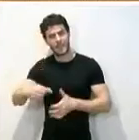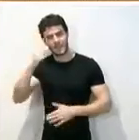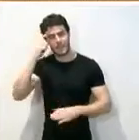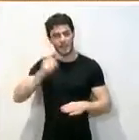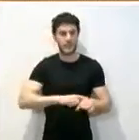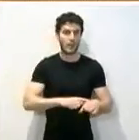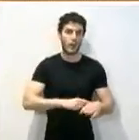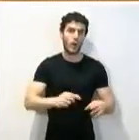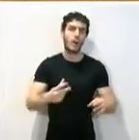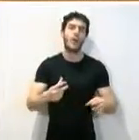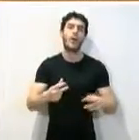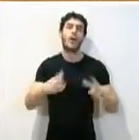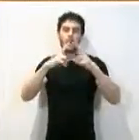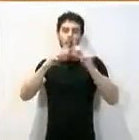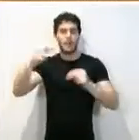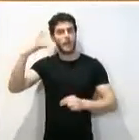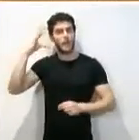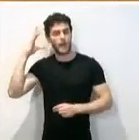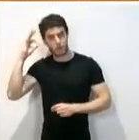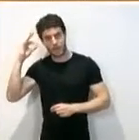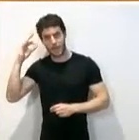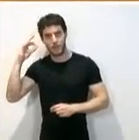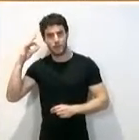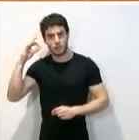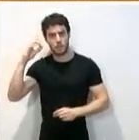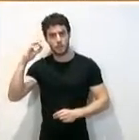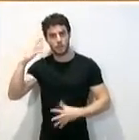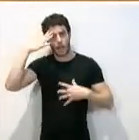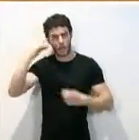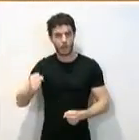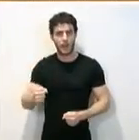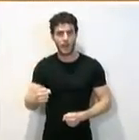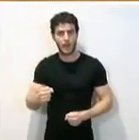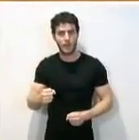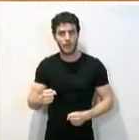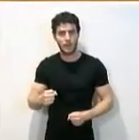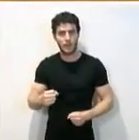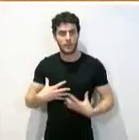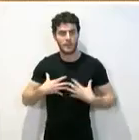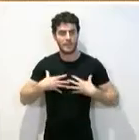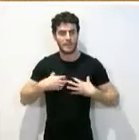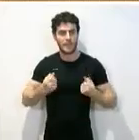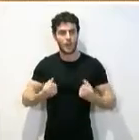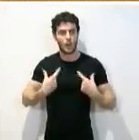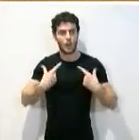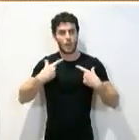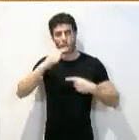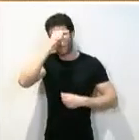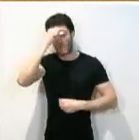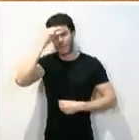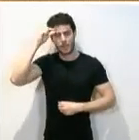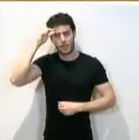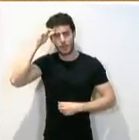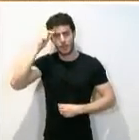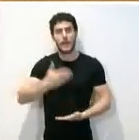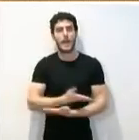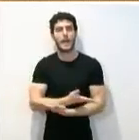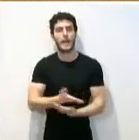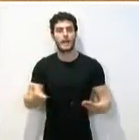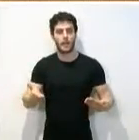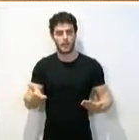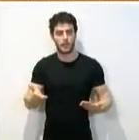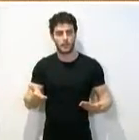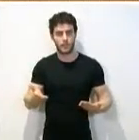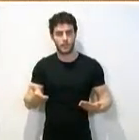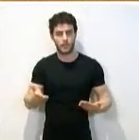como enfermeras con especialidades en esa materia, que garanticen que no vuelve a